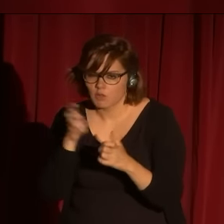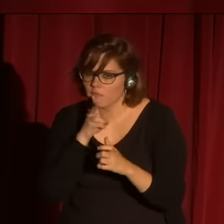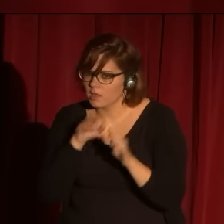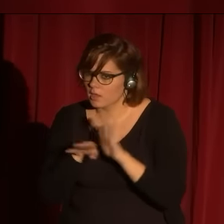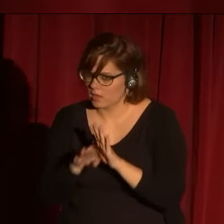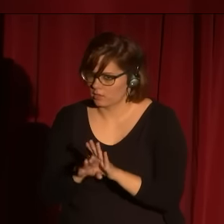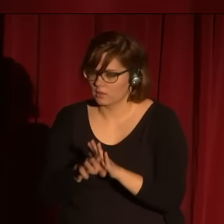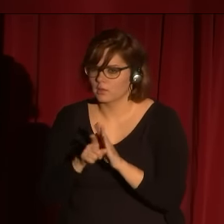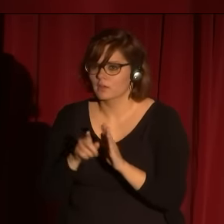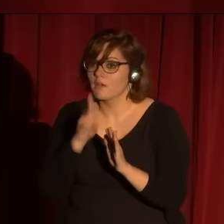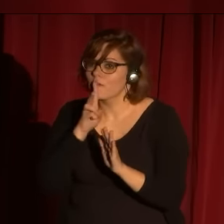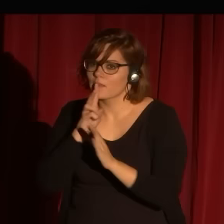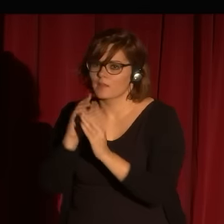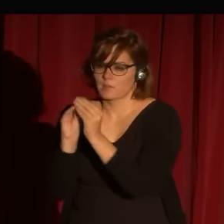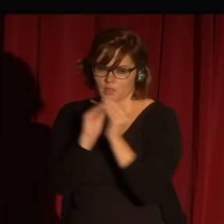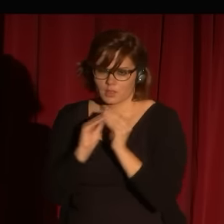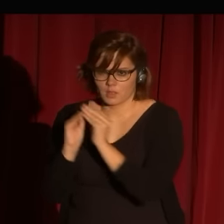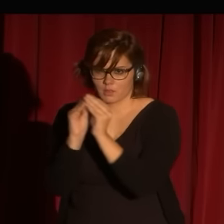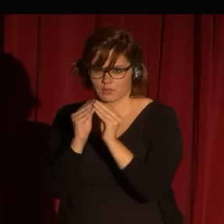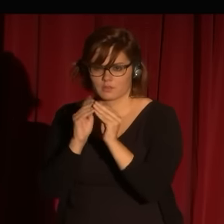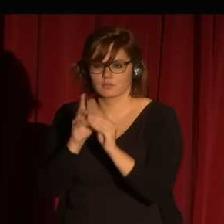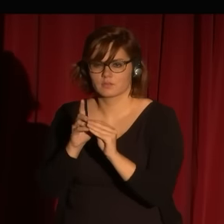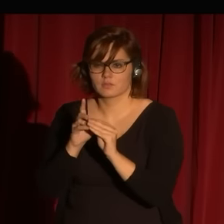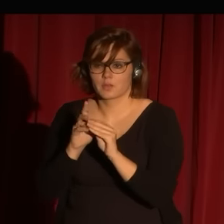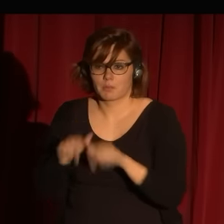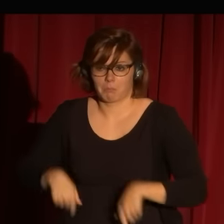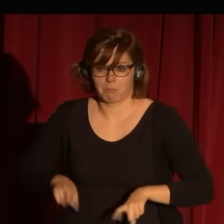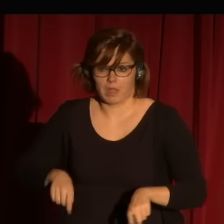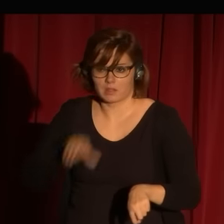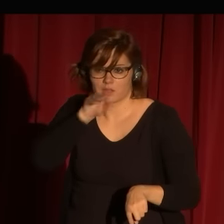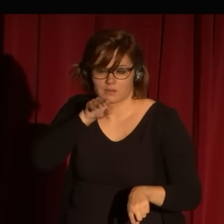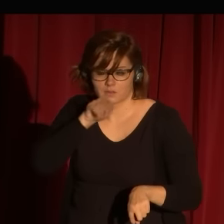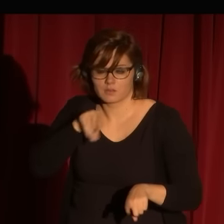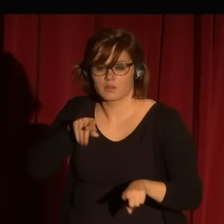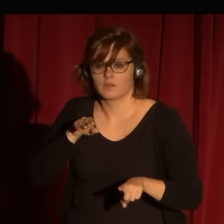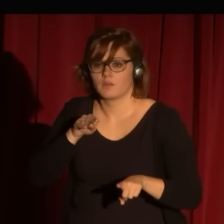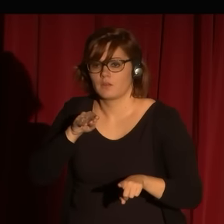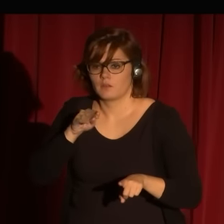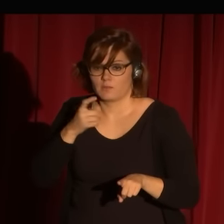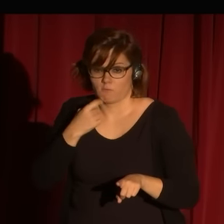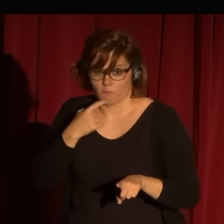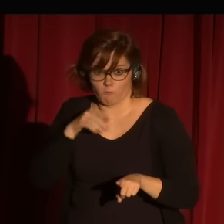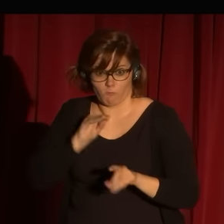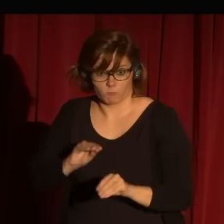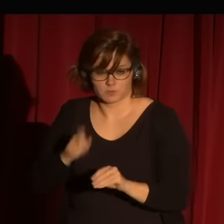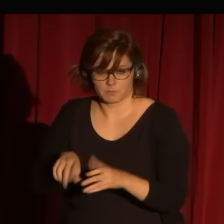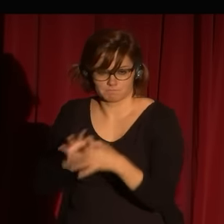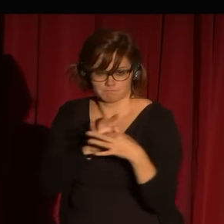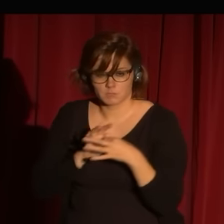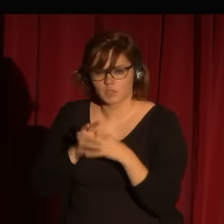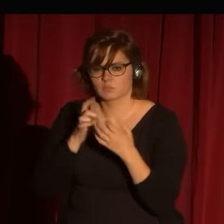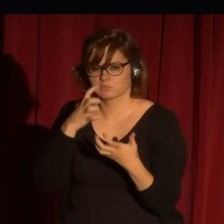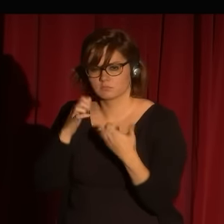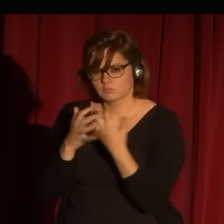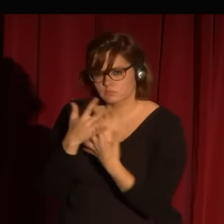también armonizar o combinaría con la pata roja del pato no de an y así uno ve que el artista muy cuidadosamente ha ido